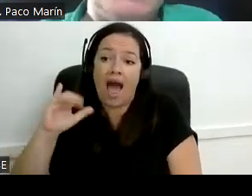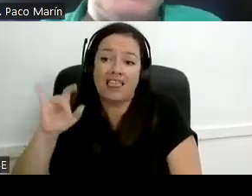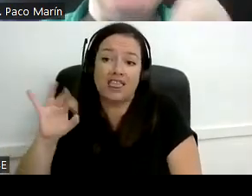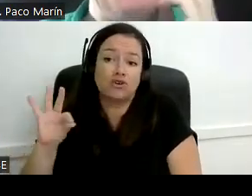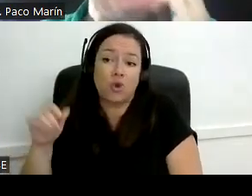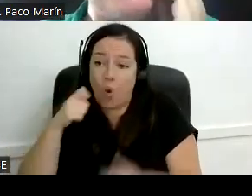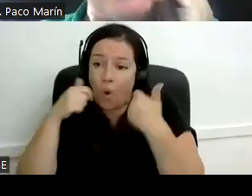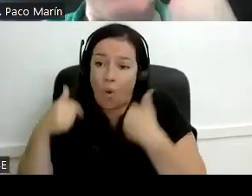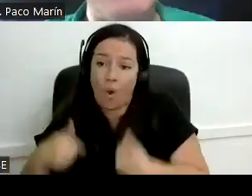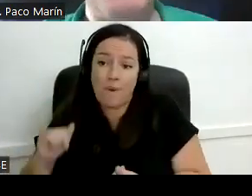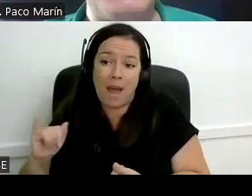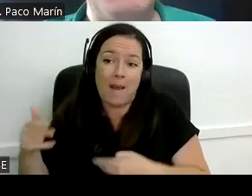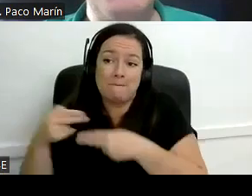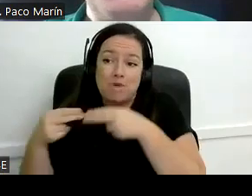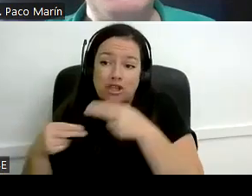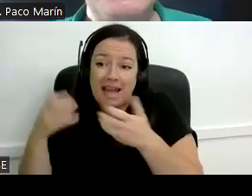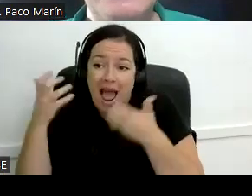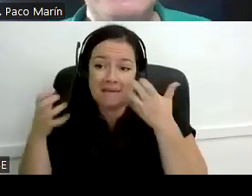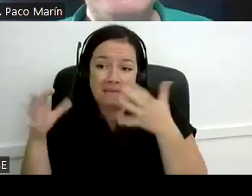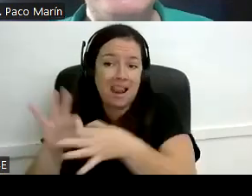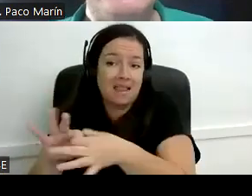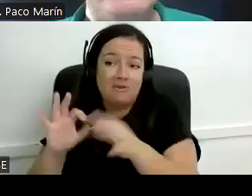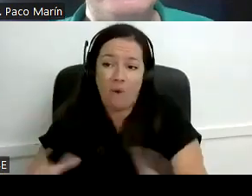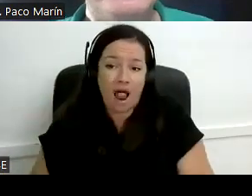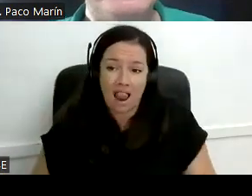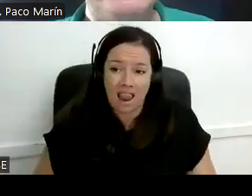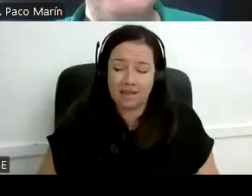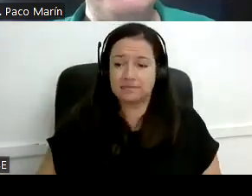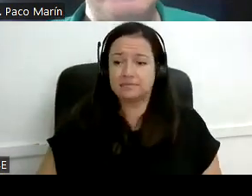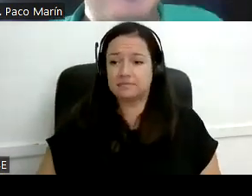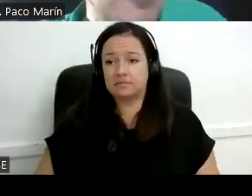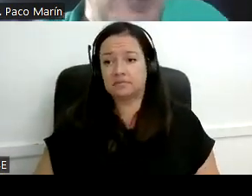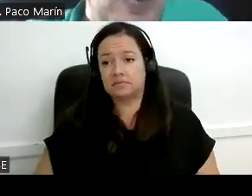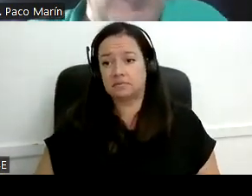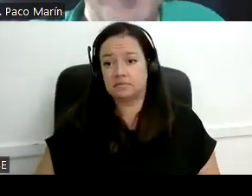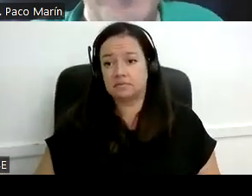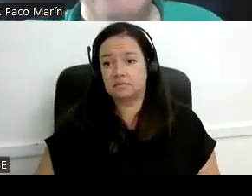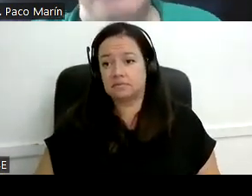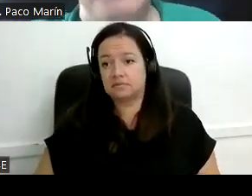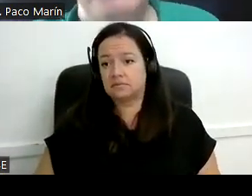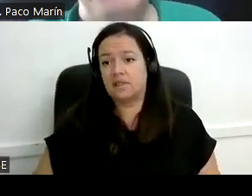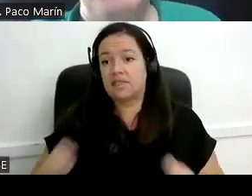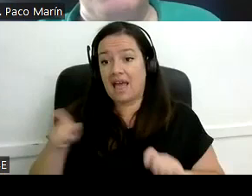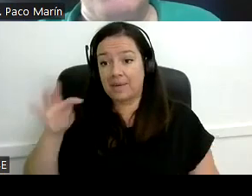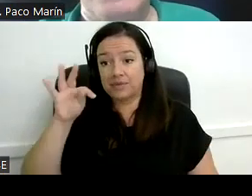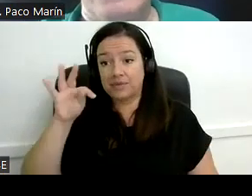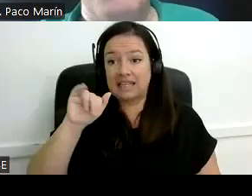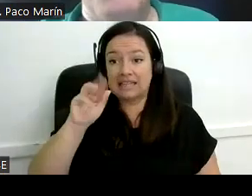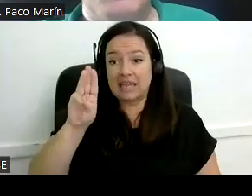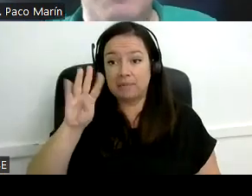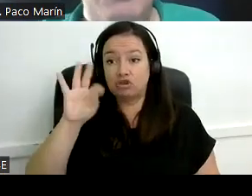forma de proteína animal, por ejemplo, y el triptófano no deja de ser